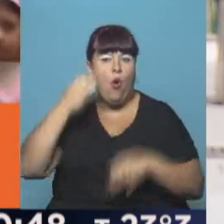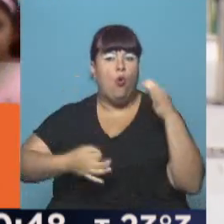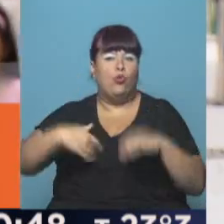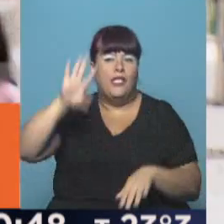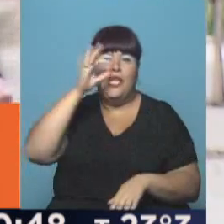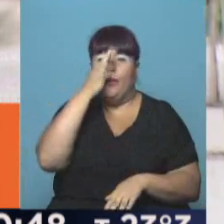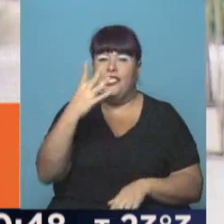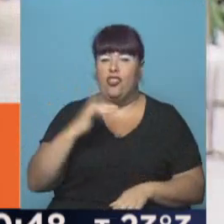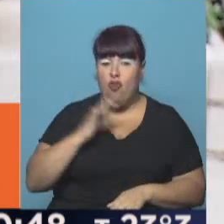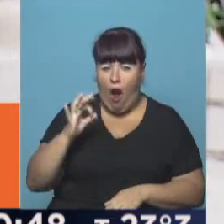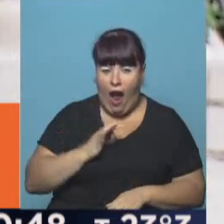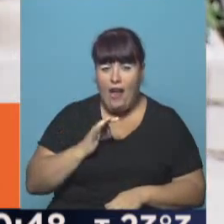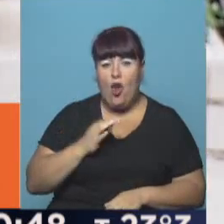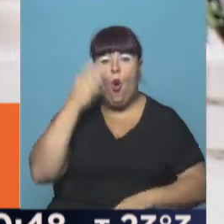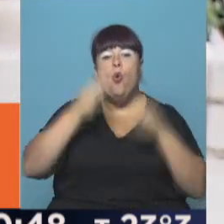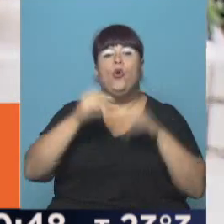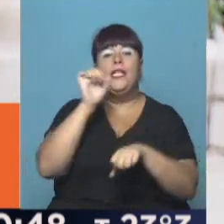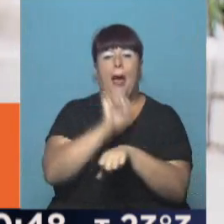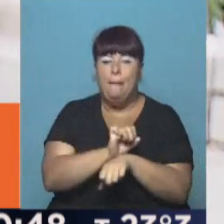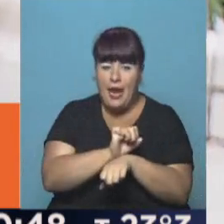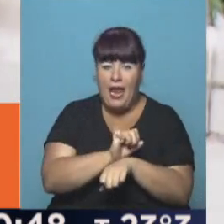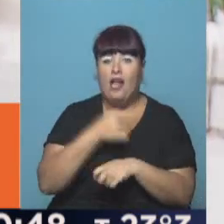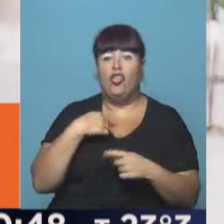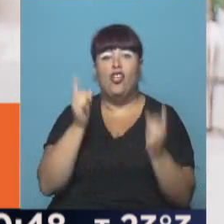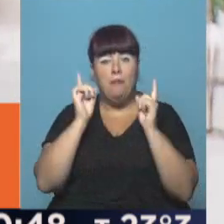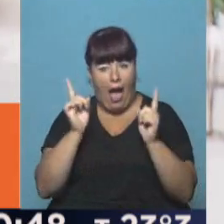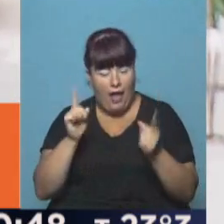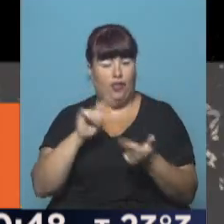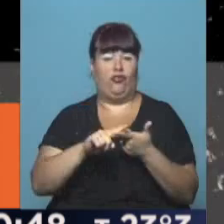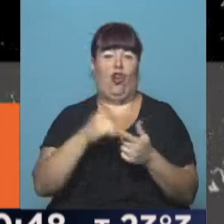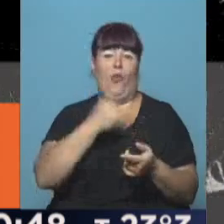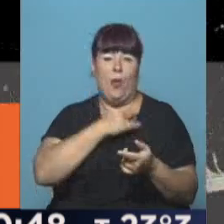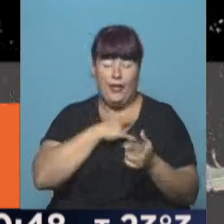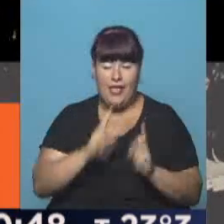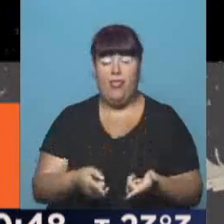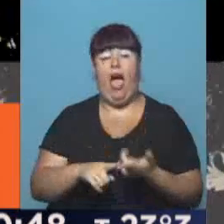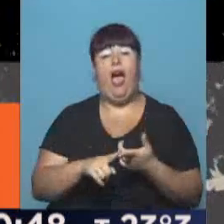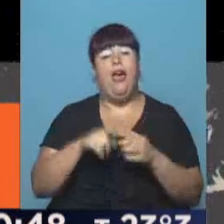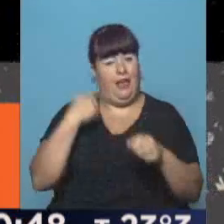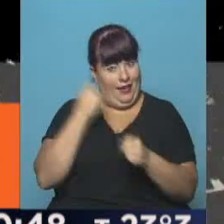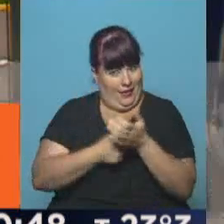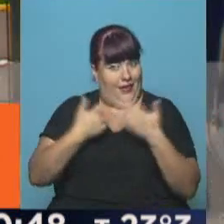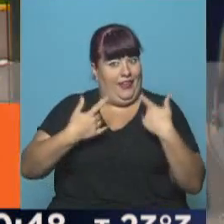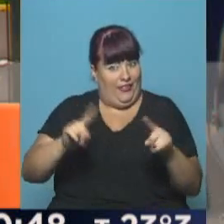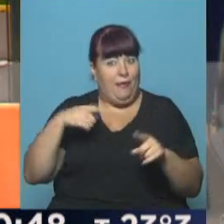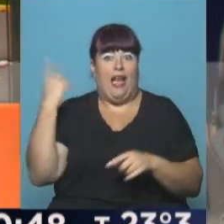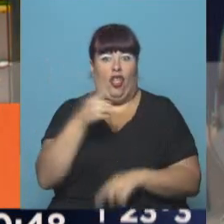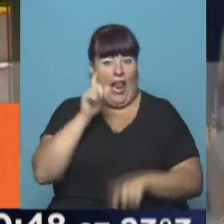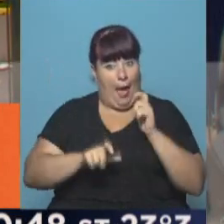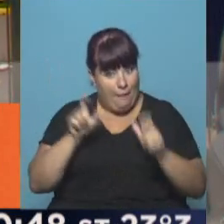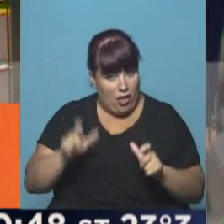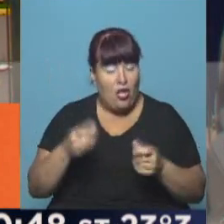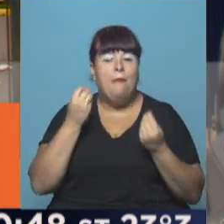hace 25 años, en la justicia penal. Soy docente, académico, y es un desafío enorme para la sociedad,